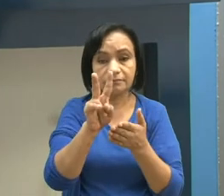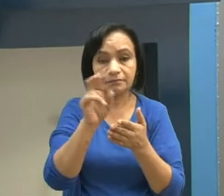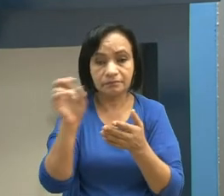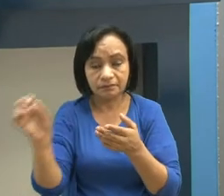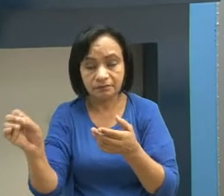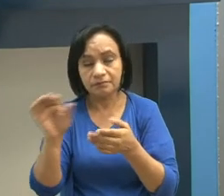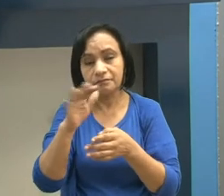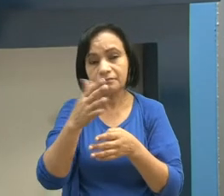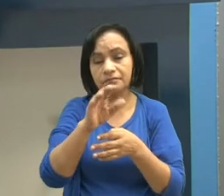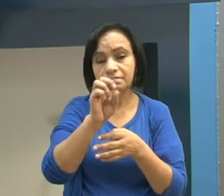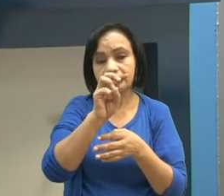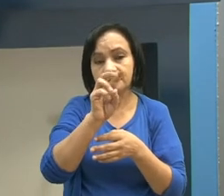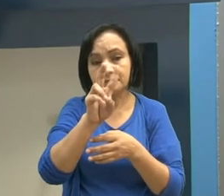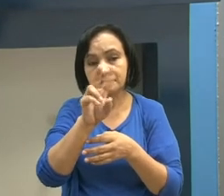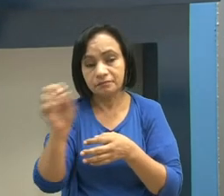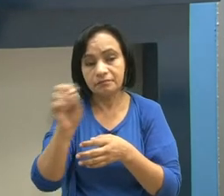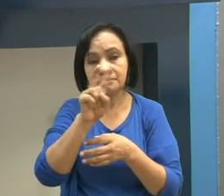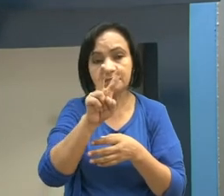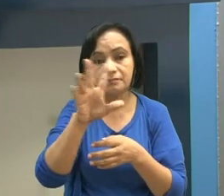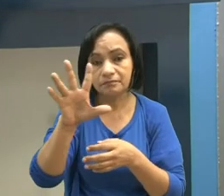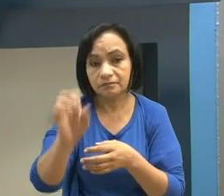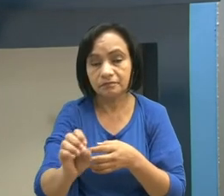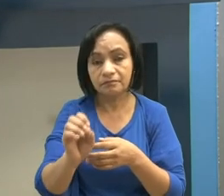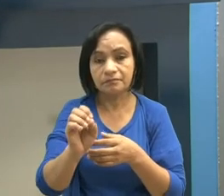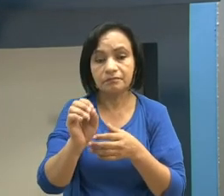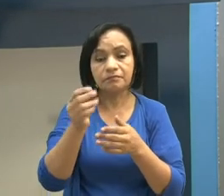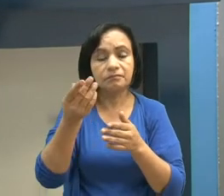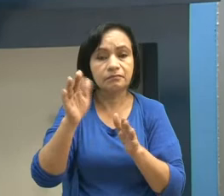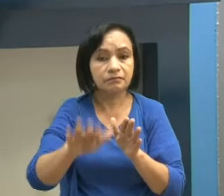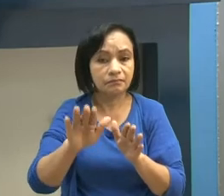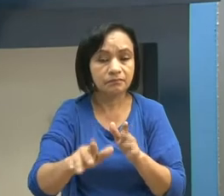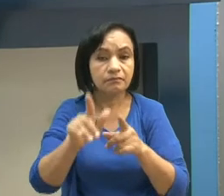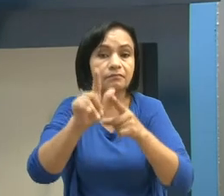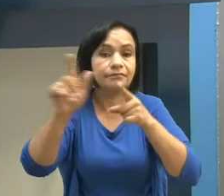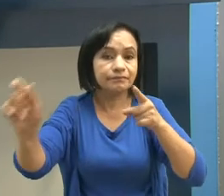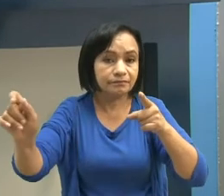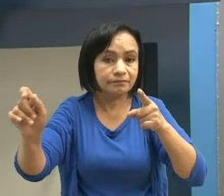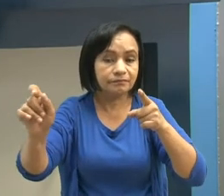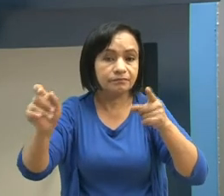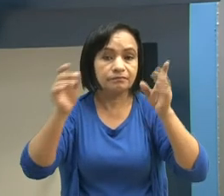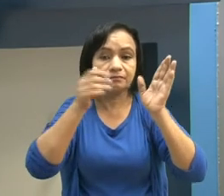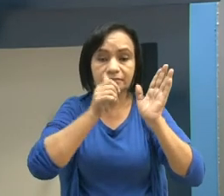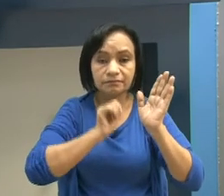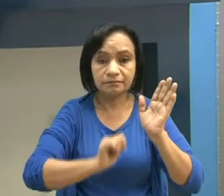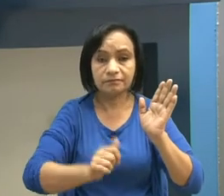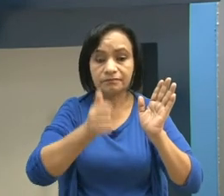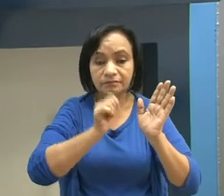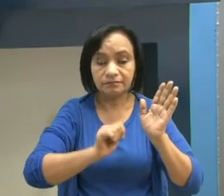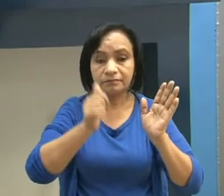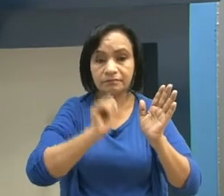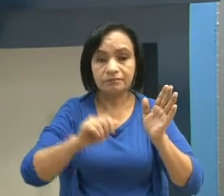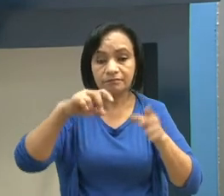córdobas aproximadamente, 200, 250 córdobas. Un costo muy barato al mes por un servicio de agua que